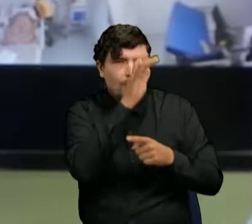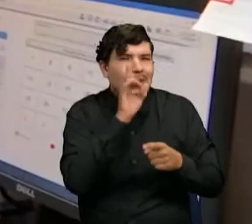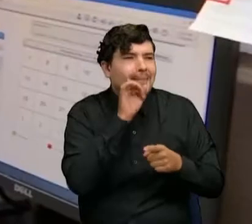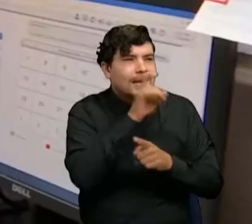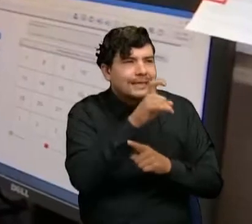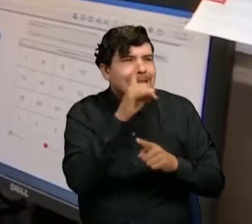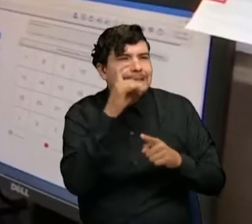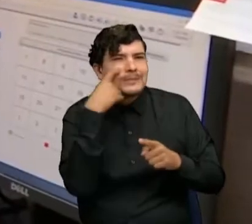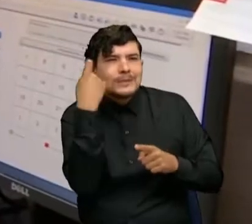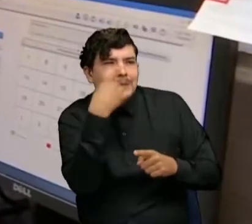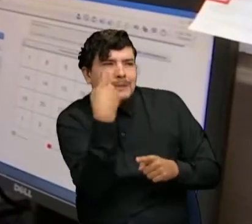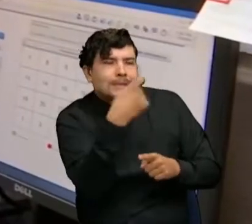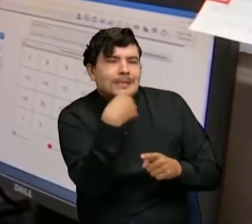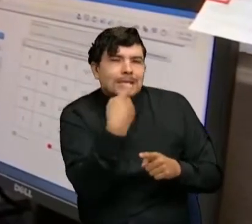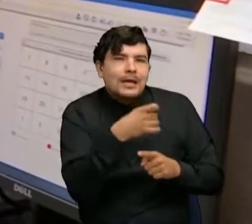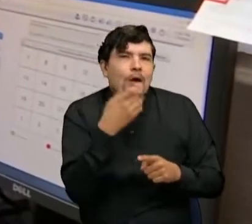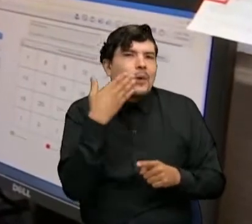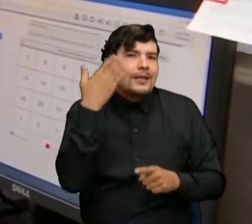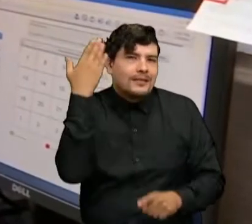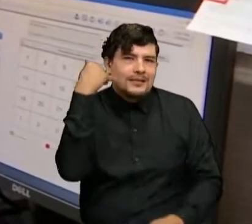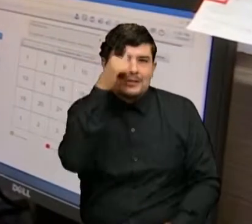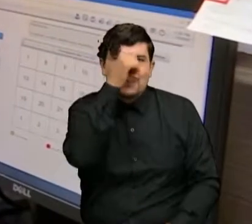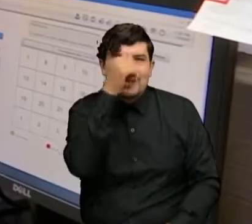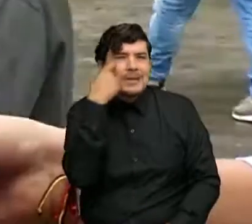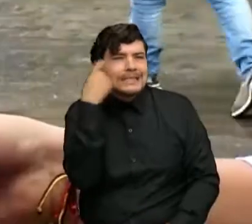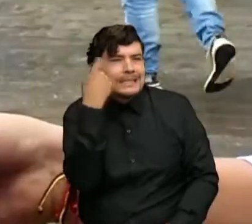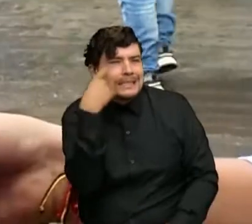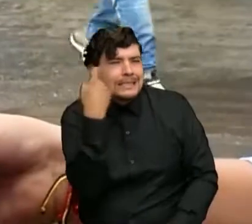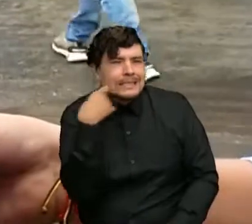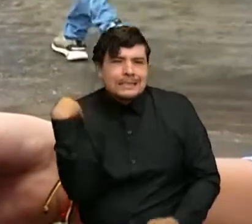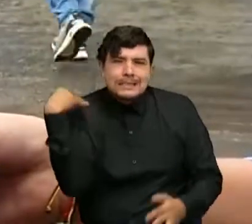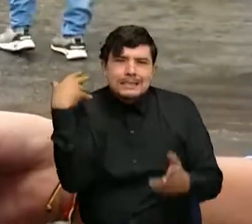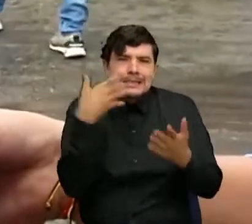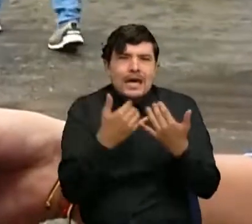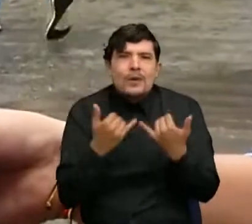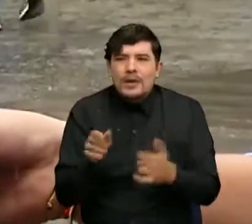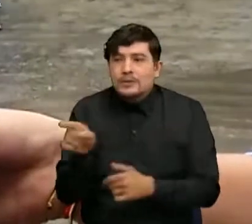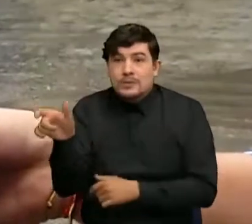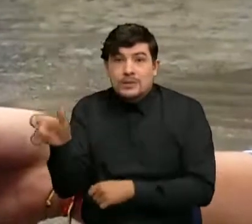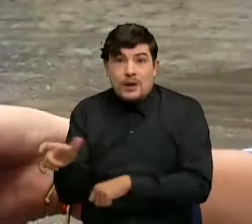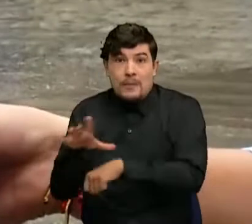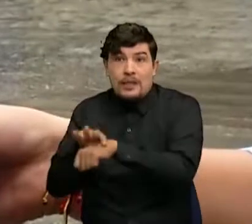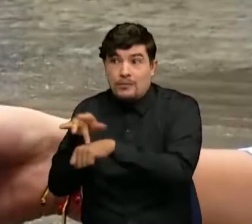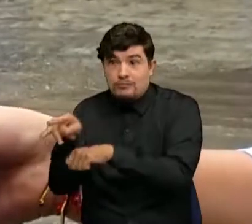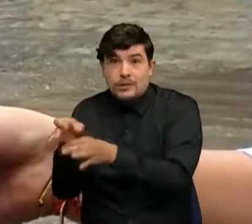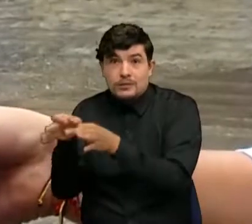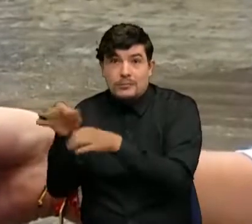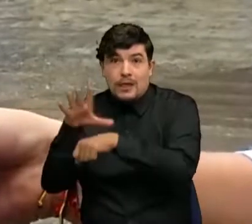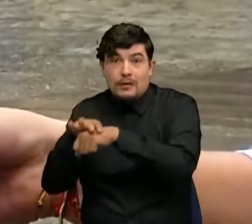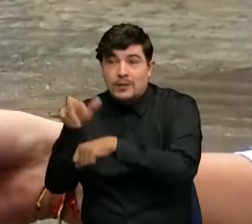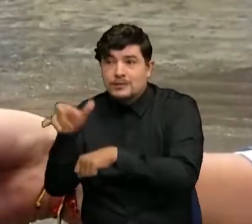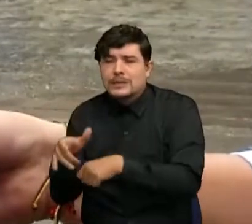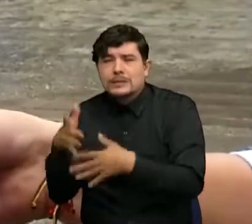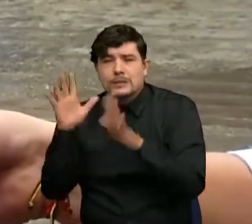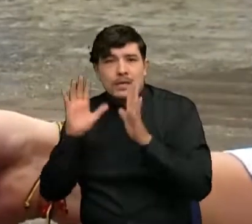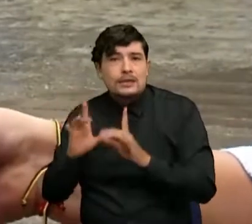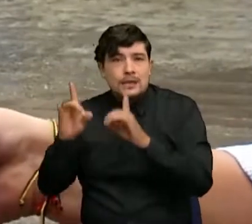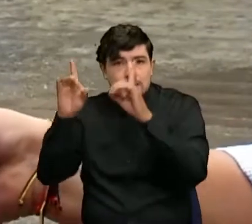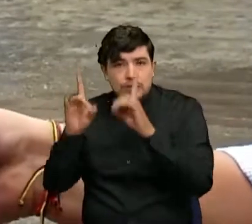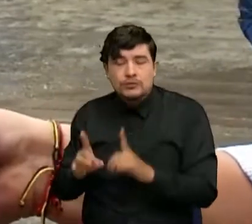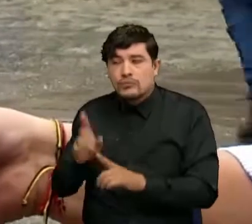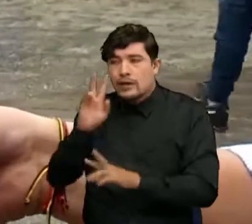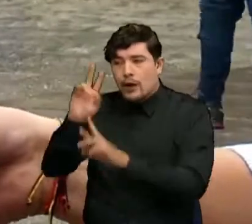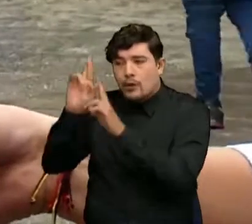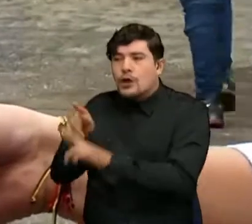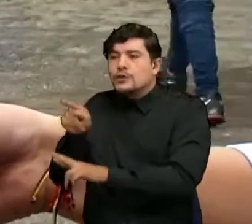aceptación de remisión. Entonces ahí fue donde el gerente y el médico tratante decidió vitalizarlo y